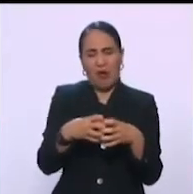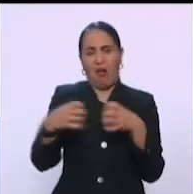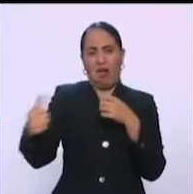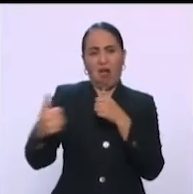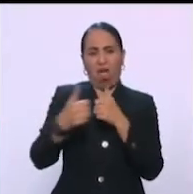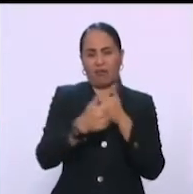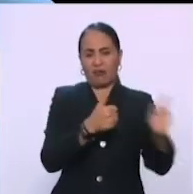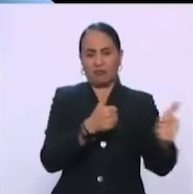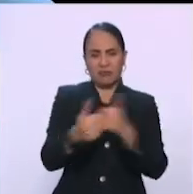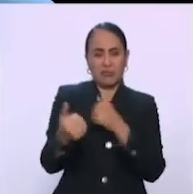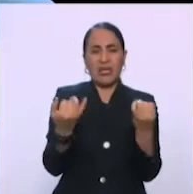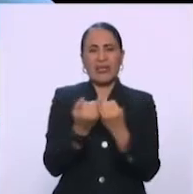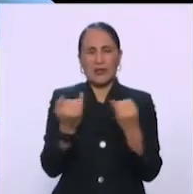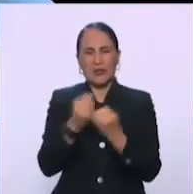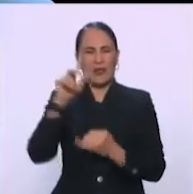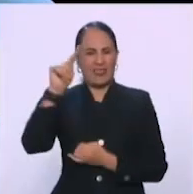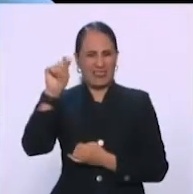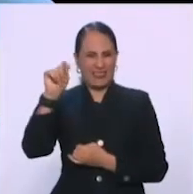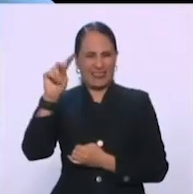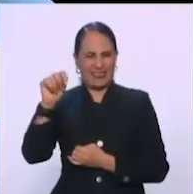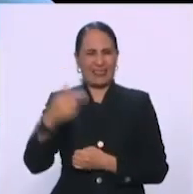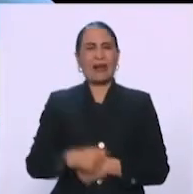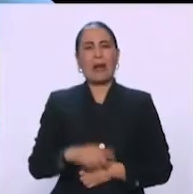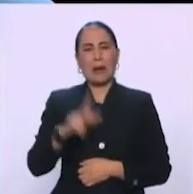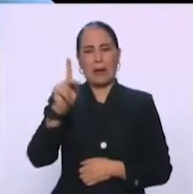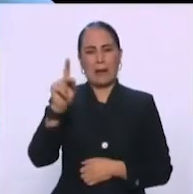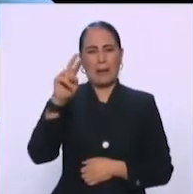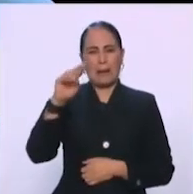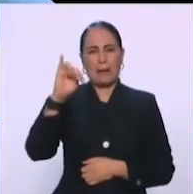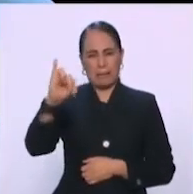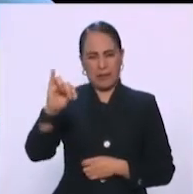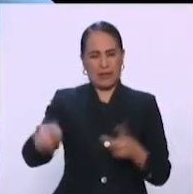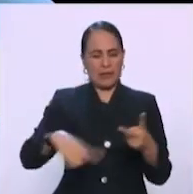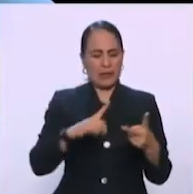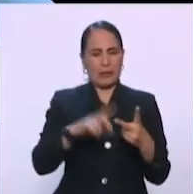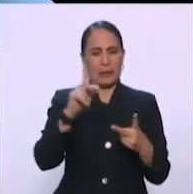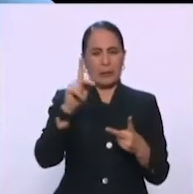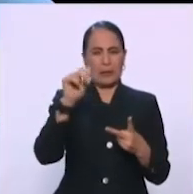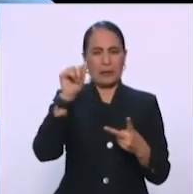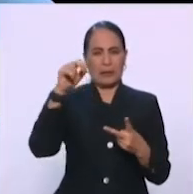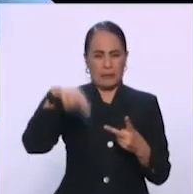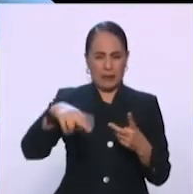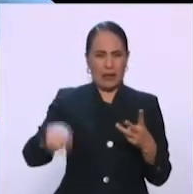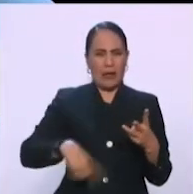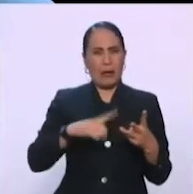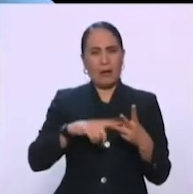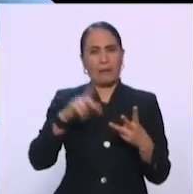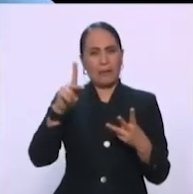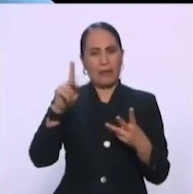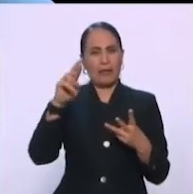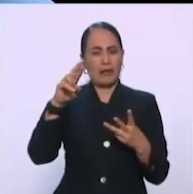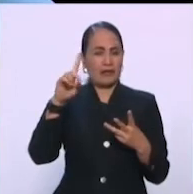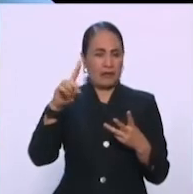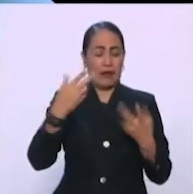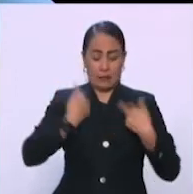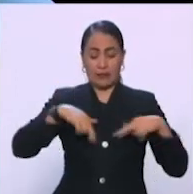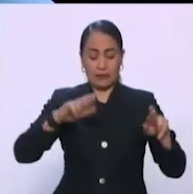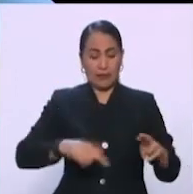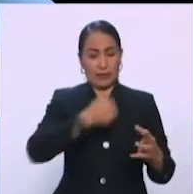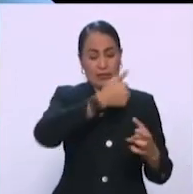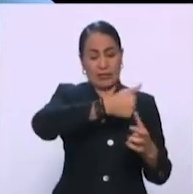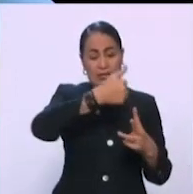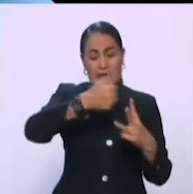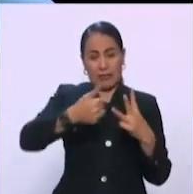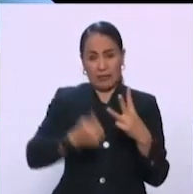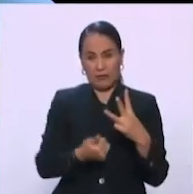había un debate y había un representante del PRI y un representante del PAN y un representante para el PRD. Ahora podemos decir que